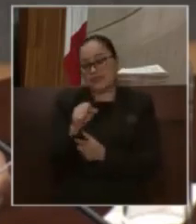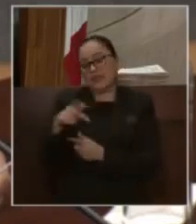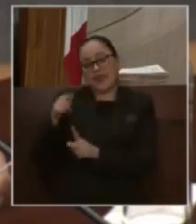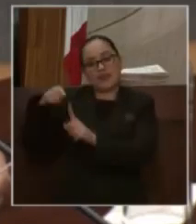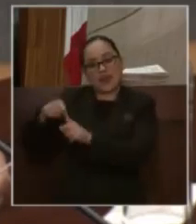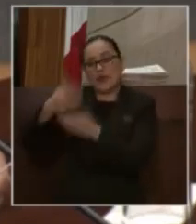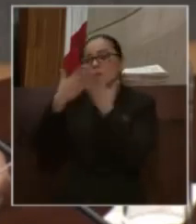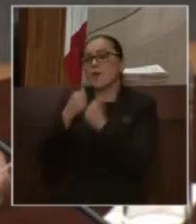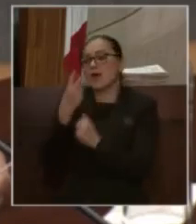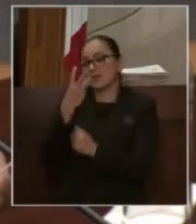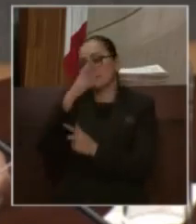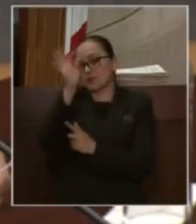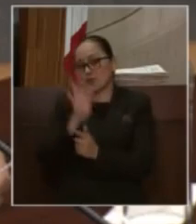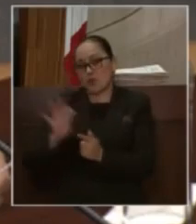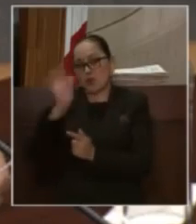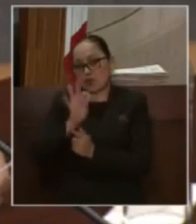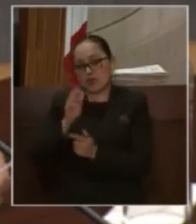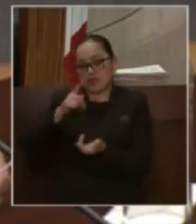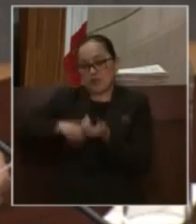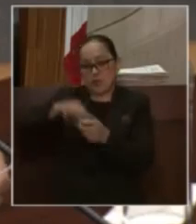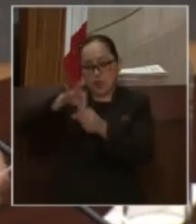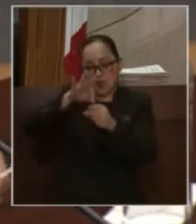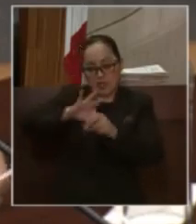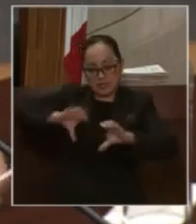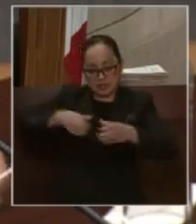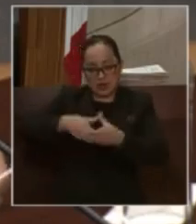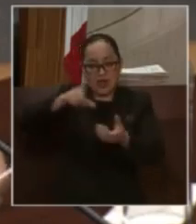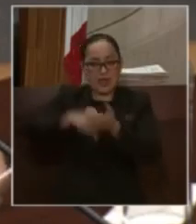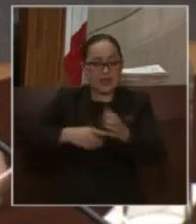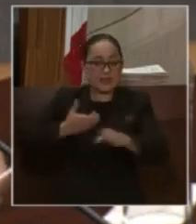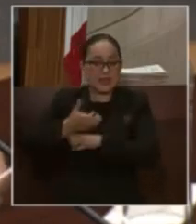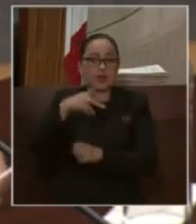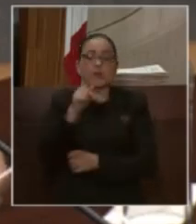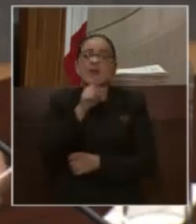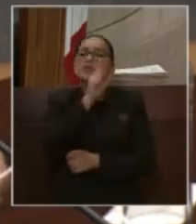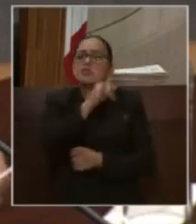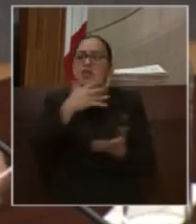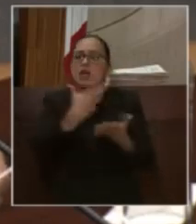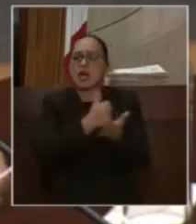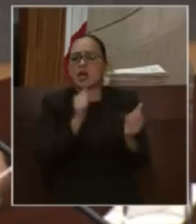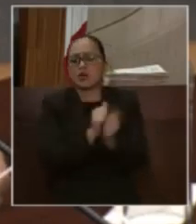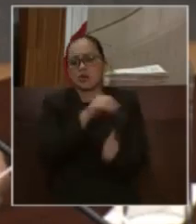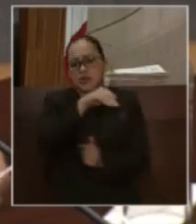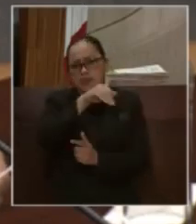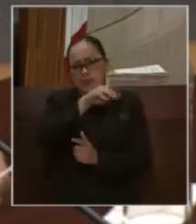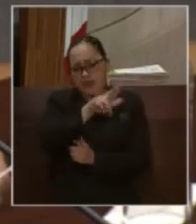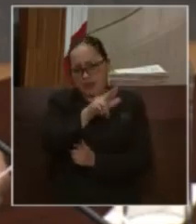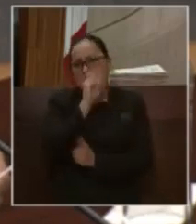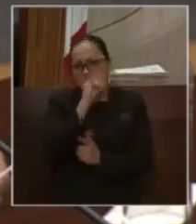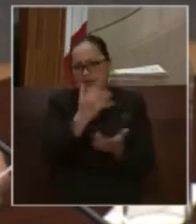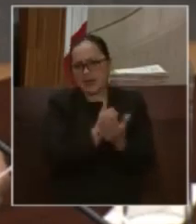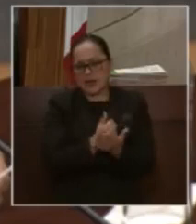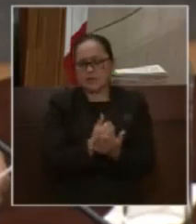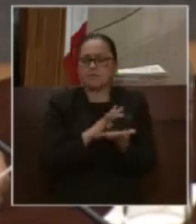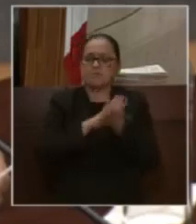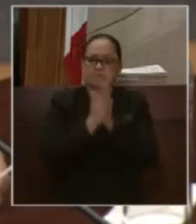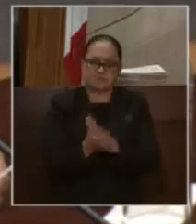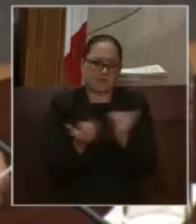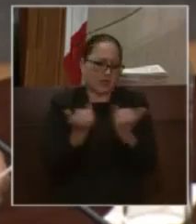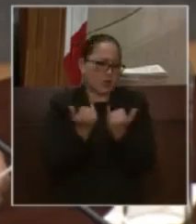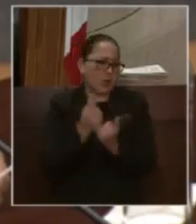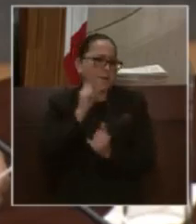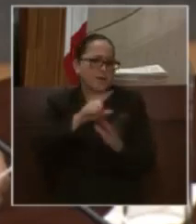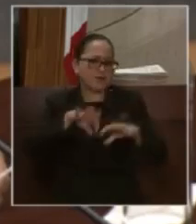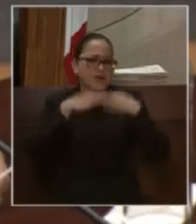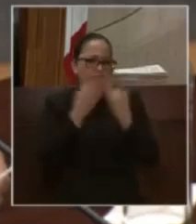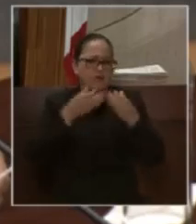umbral del 3% de la votación estatal válida emitida, pero obtuvo curules por mayoría relativa, se llega a un resultado igual al que obtuvo el